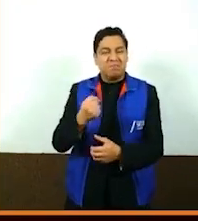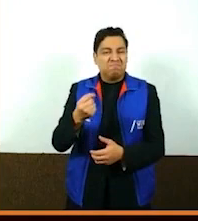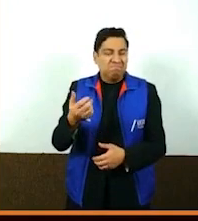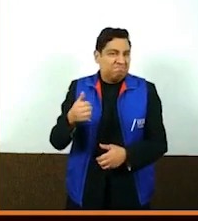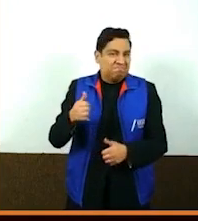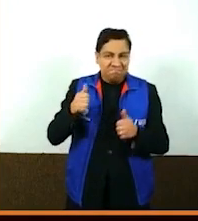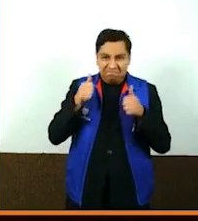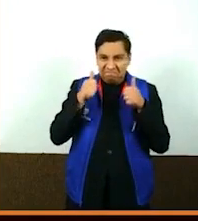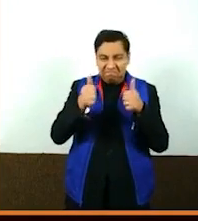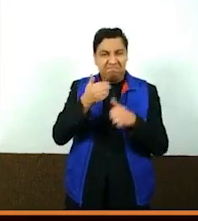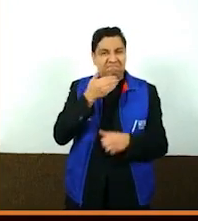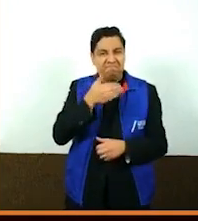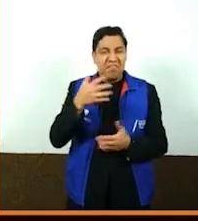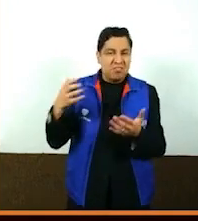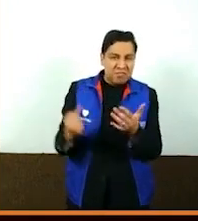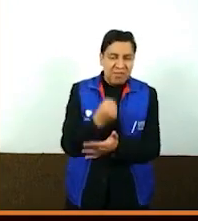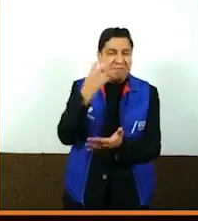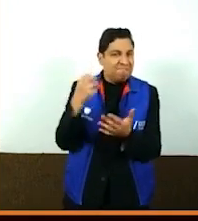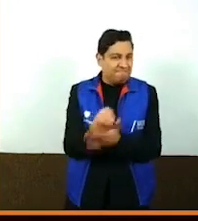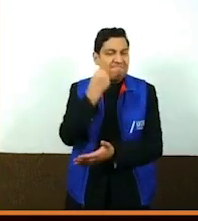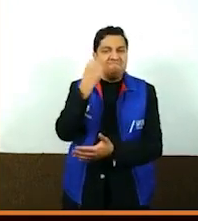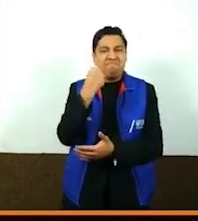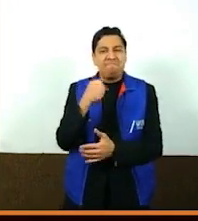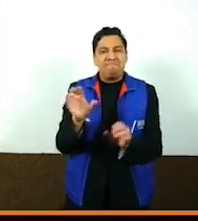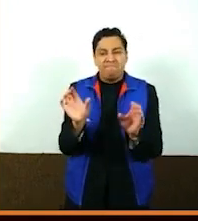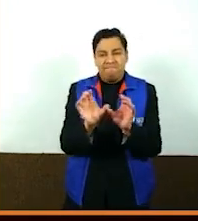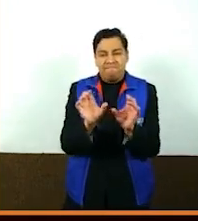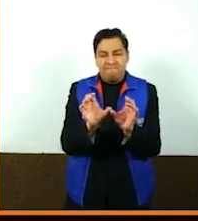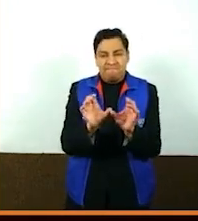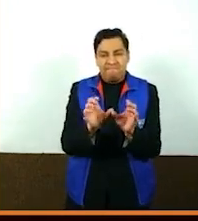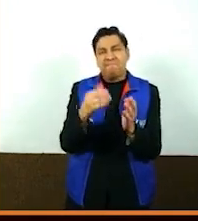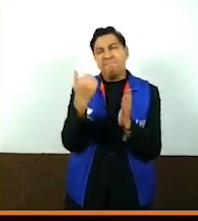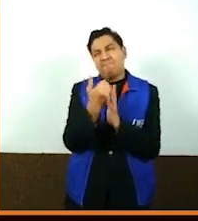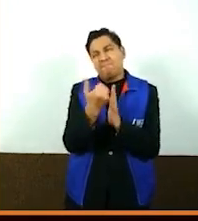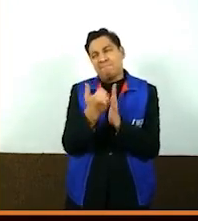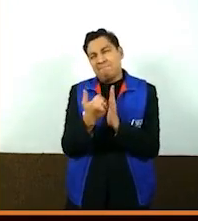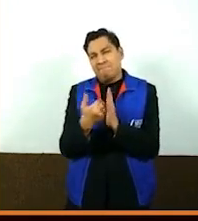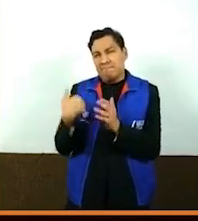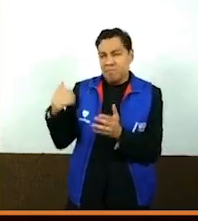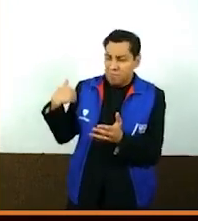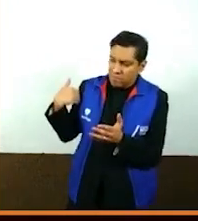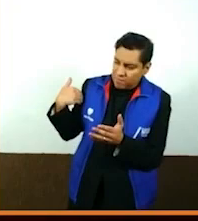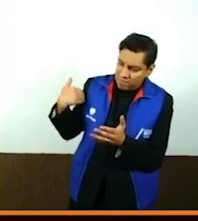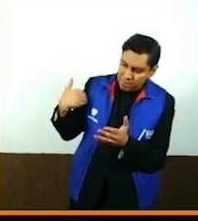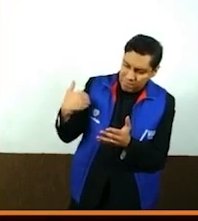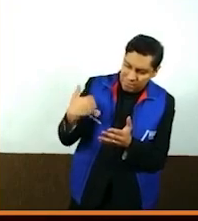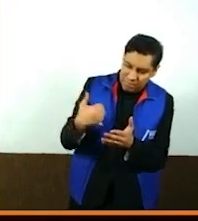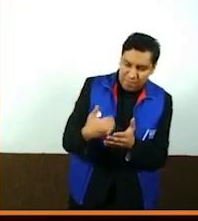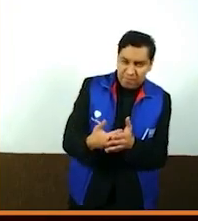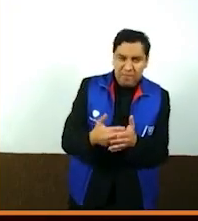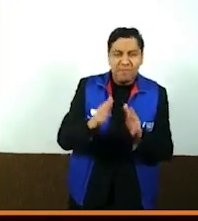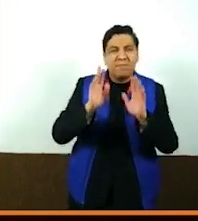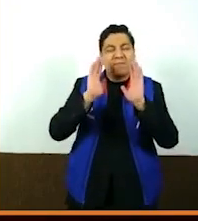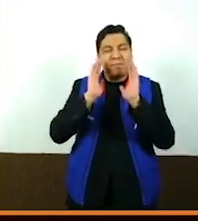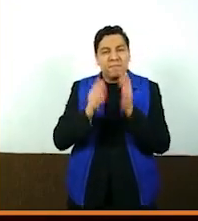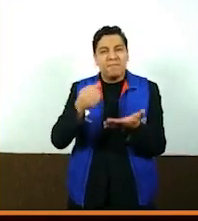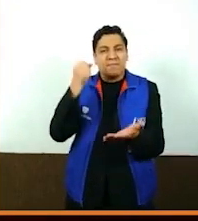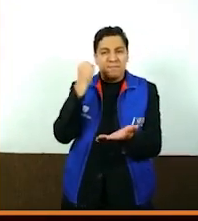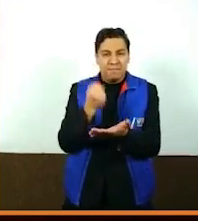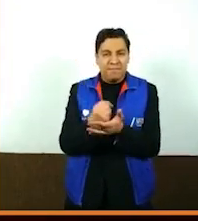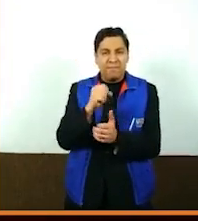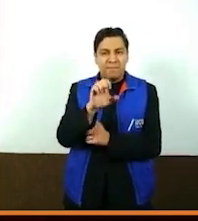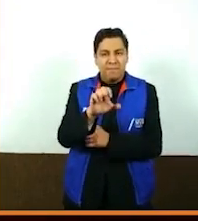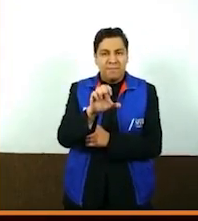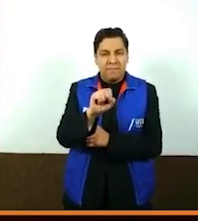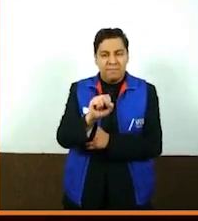sí logramos hacer todo el proceso, todo el camino para recibir el distintivo. Pero